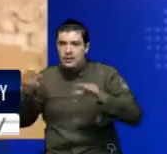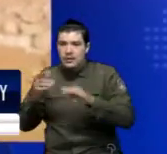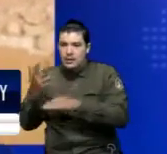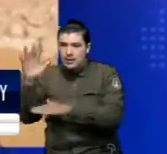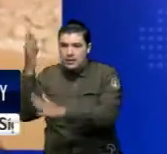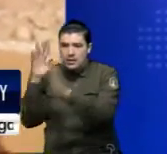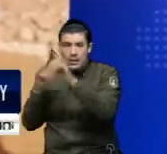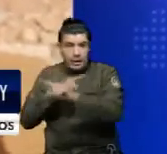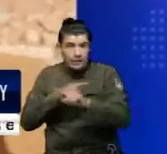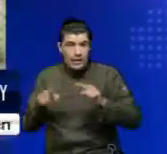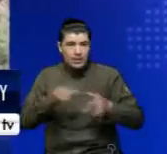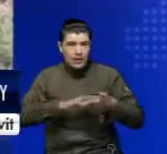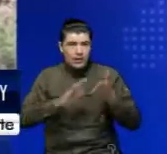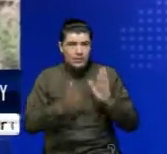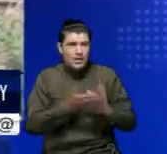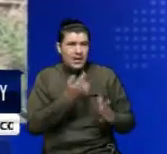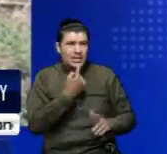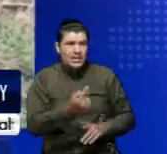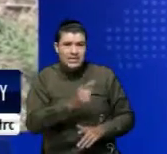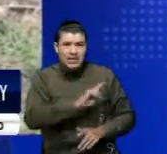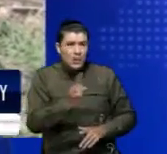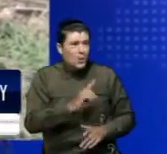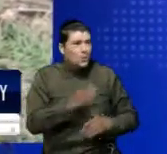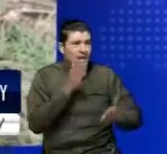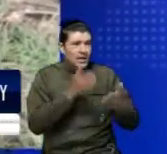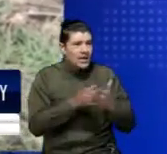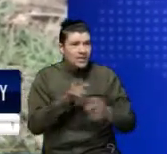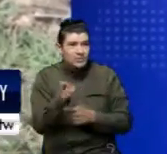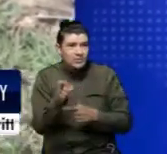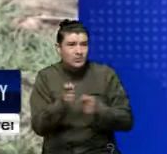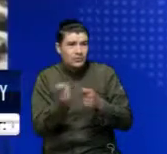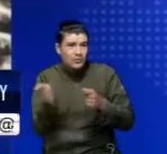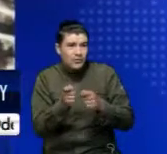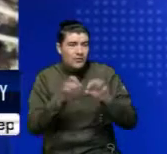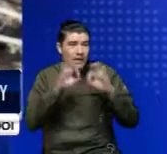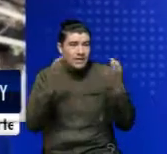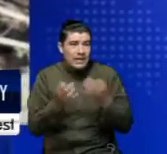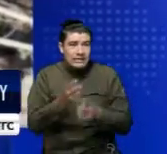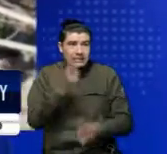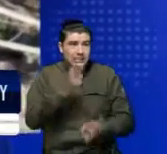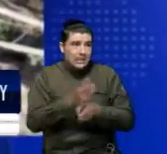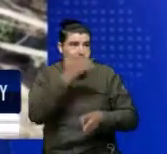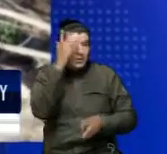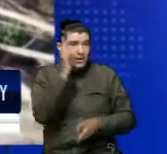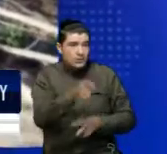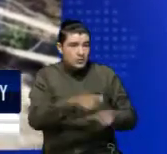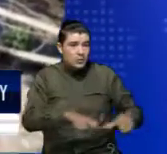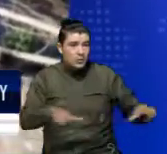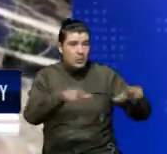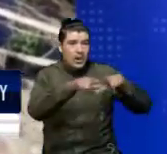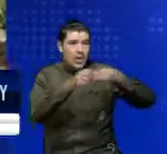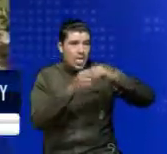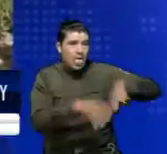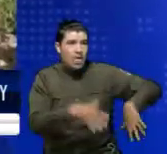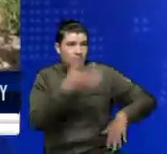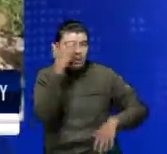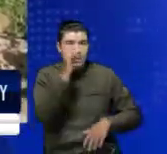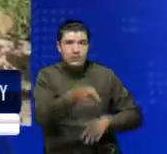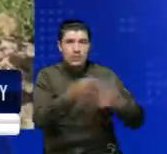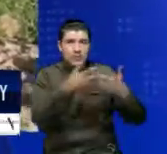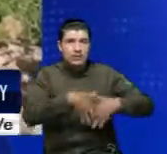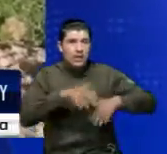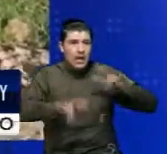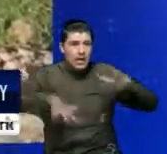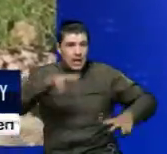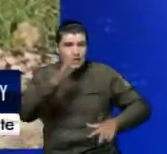entrega detalles del riesgo que, según ellos, estarían corriendo familias aledañas al pozo ante el posible abandono de la estructura por parte del